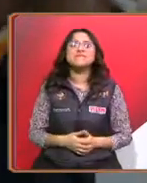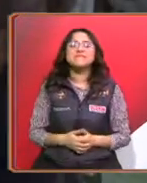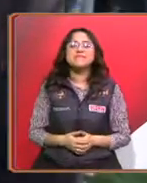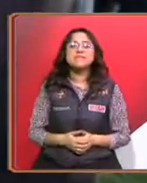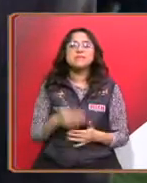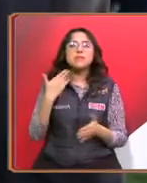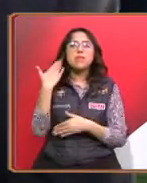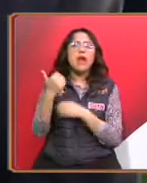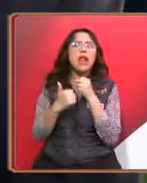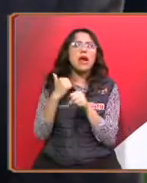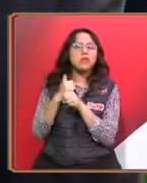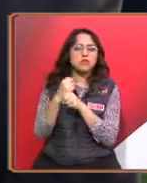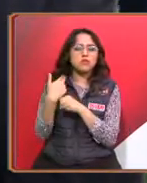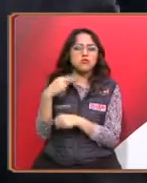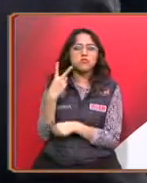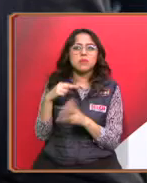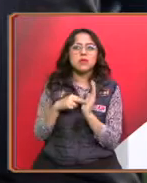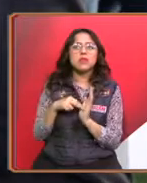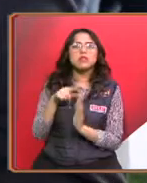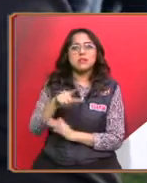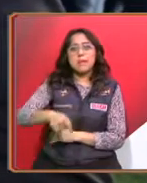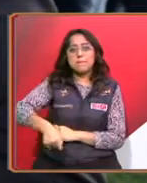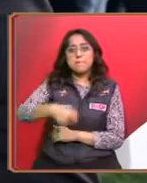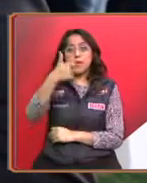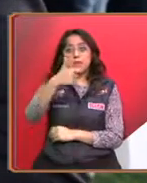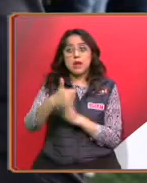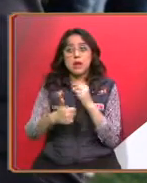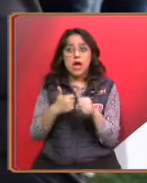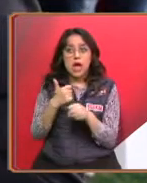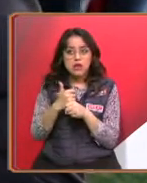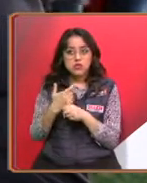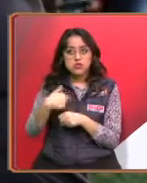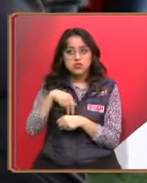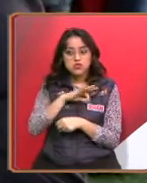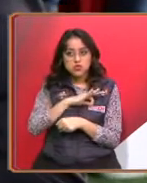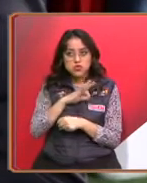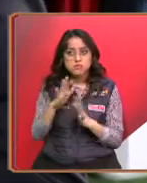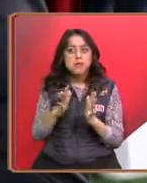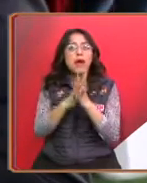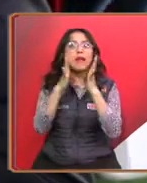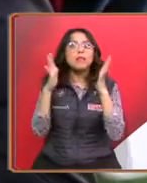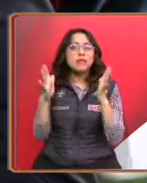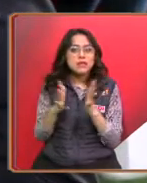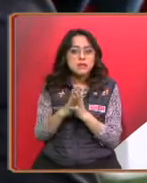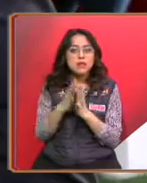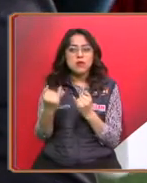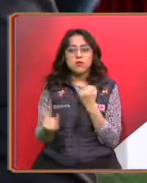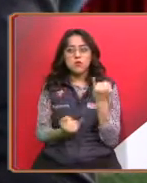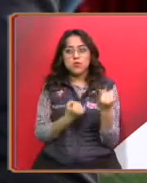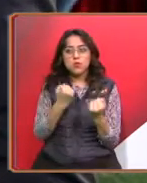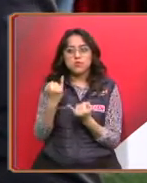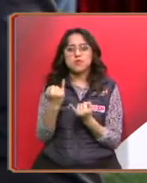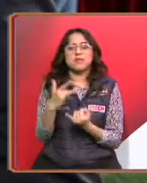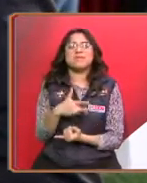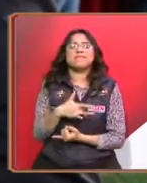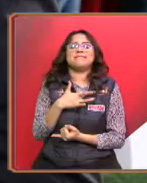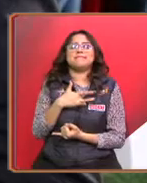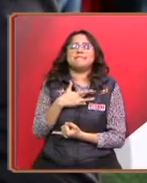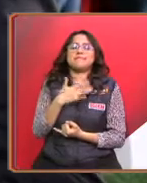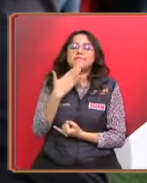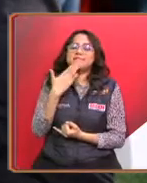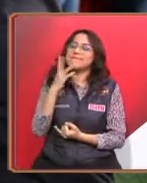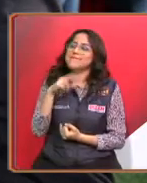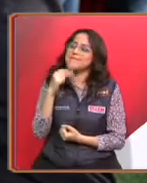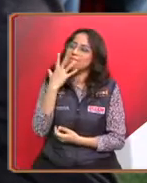El año pasado fue nuestra primera ocasión que participamos con el Juguetón y la verdad nos deja